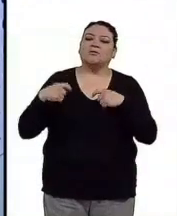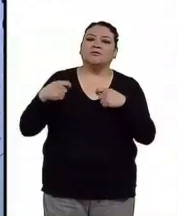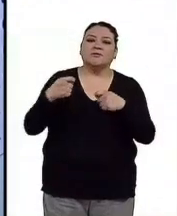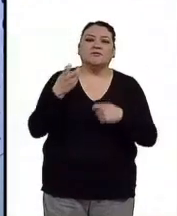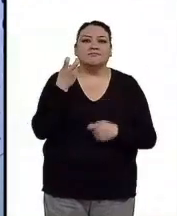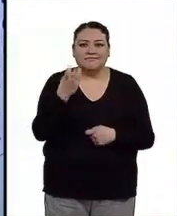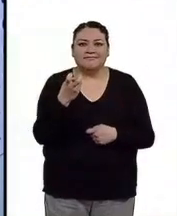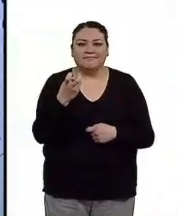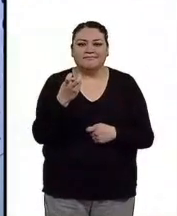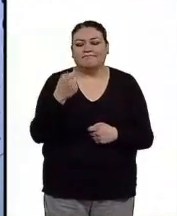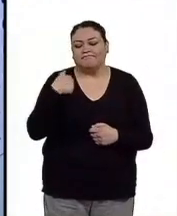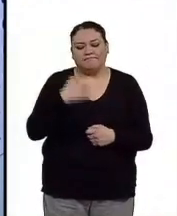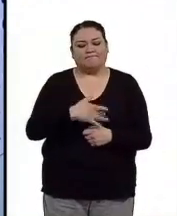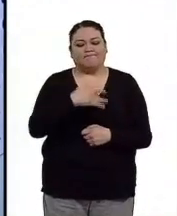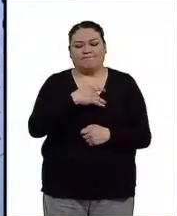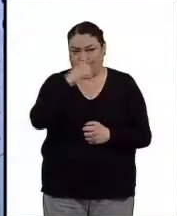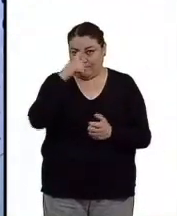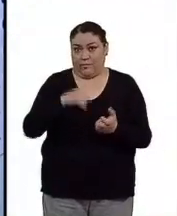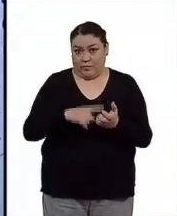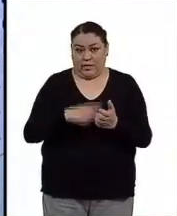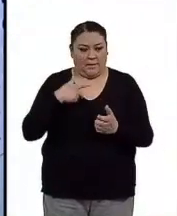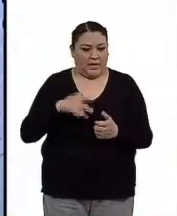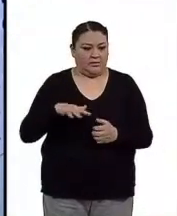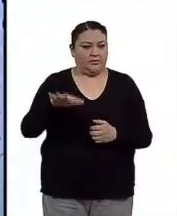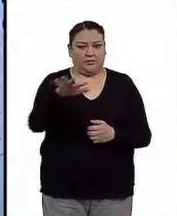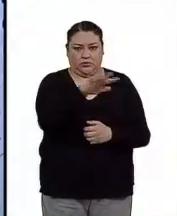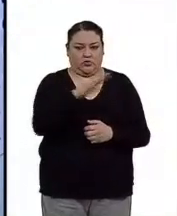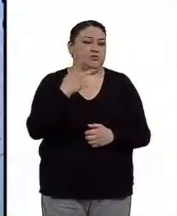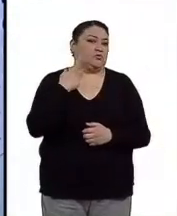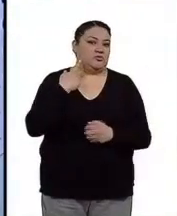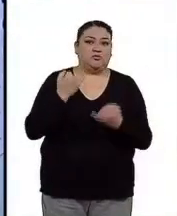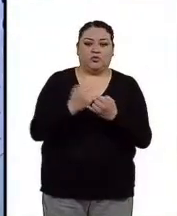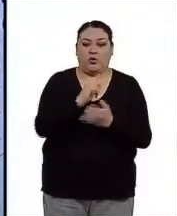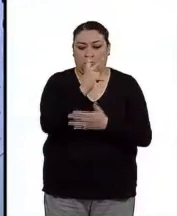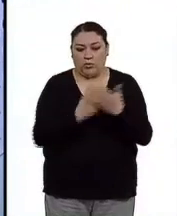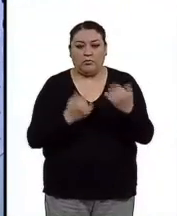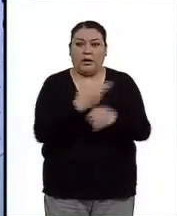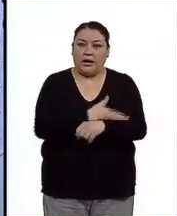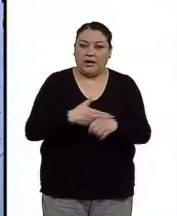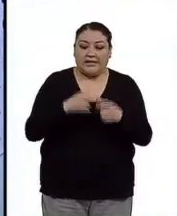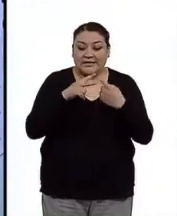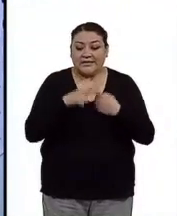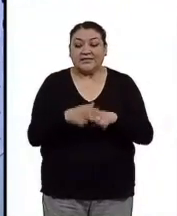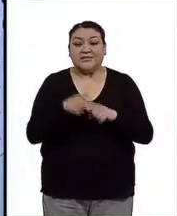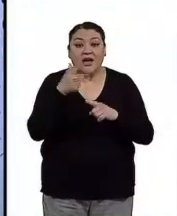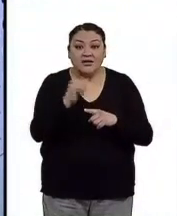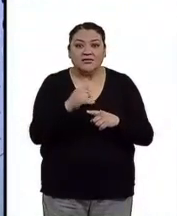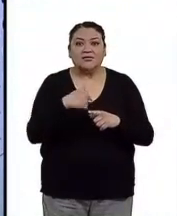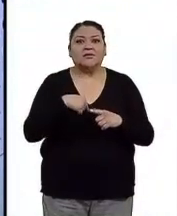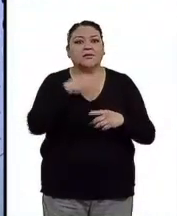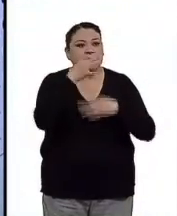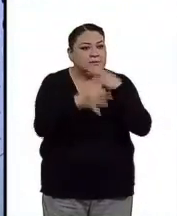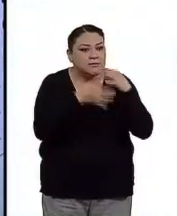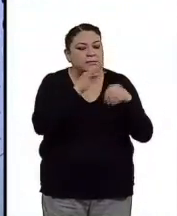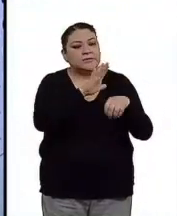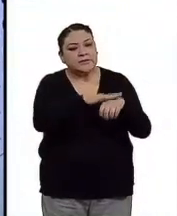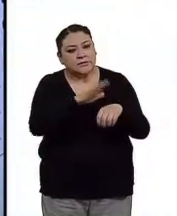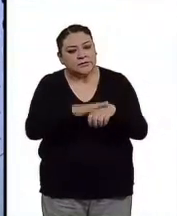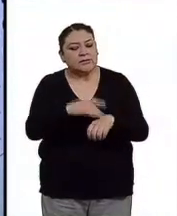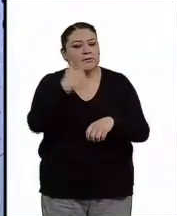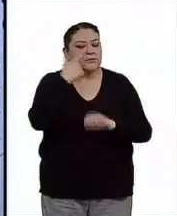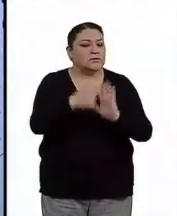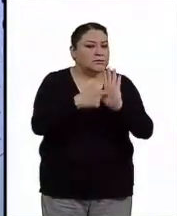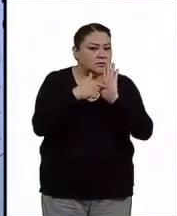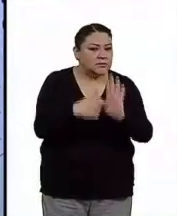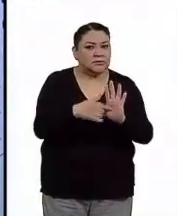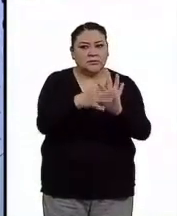una estrategia a nivel social, a nivel política pública, empezaría por ahí, por informar, por generar conciencia, por